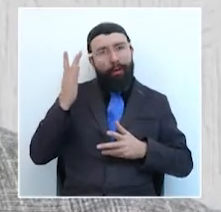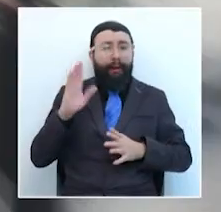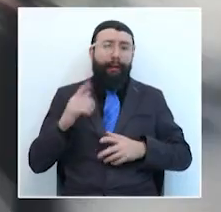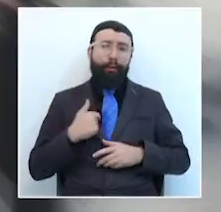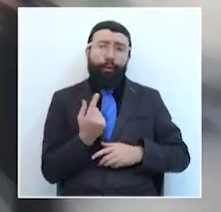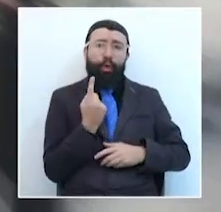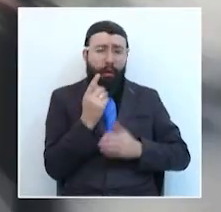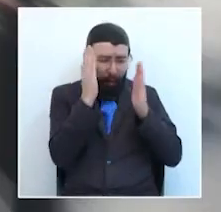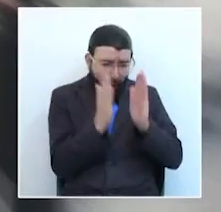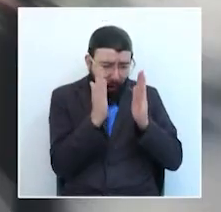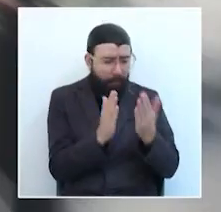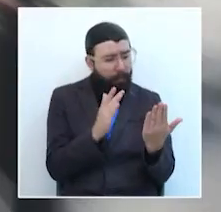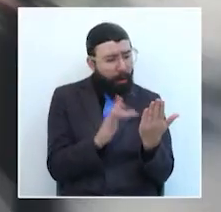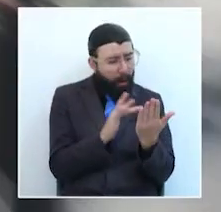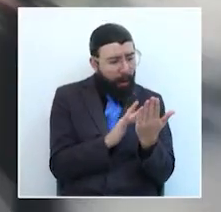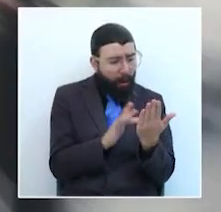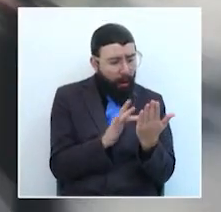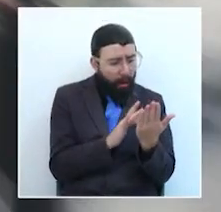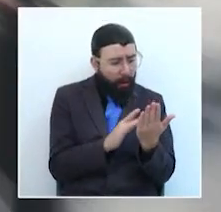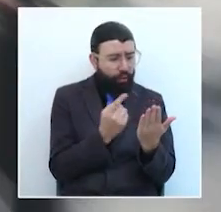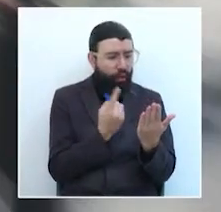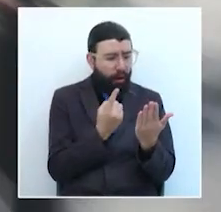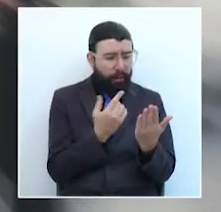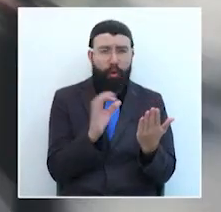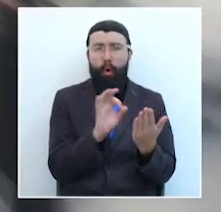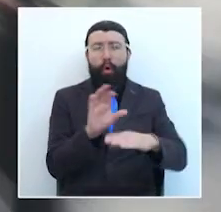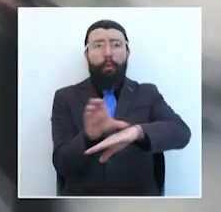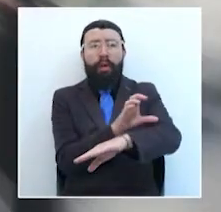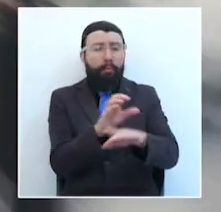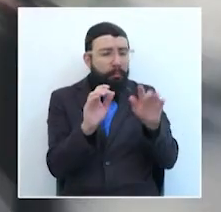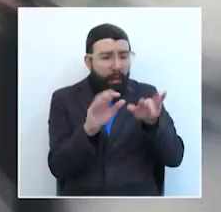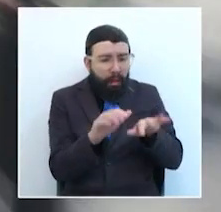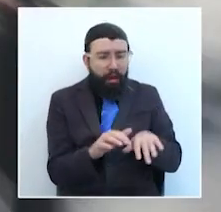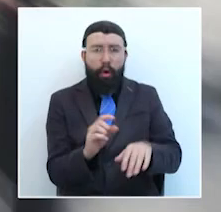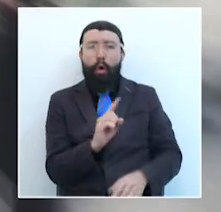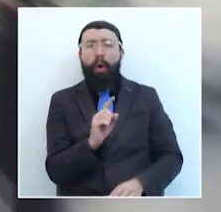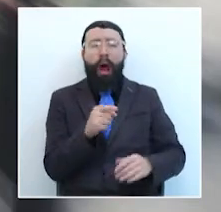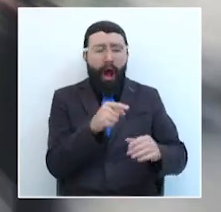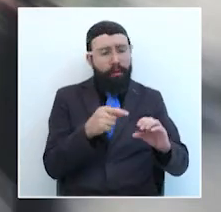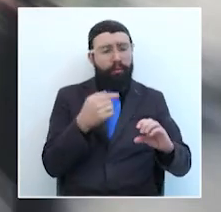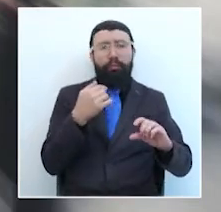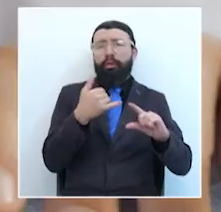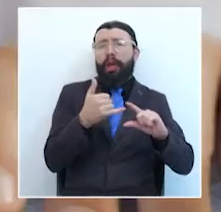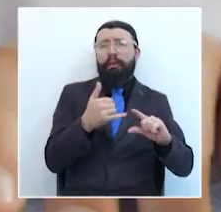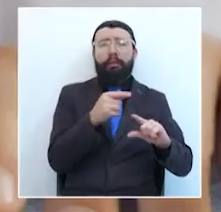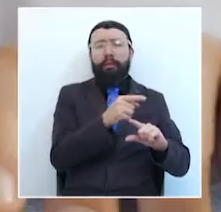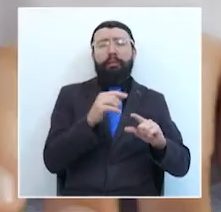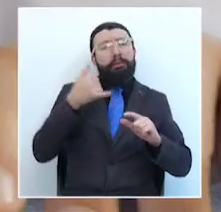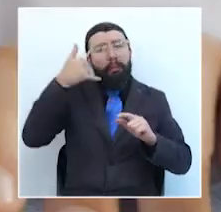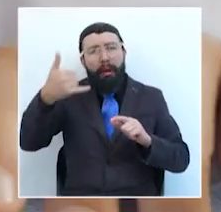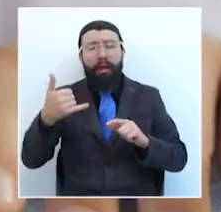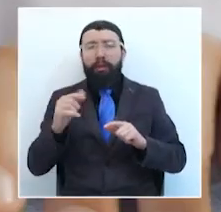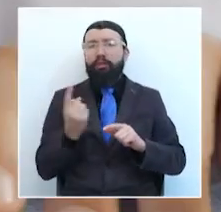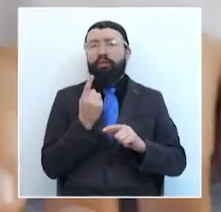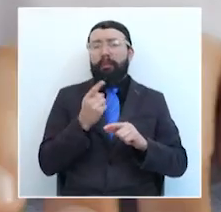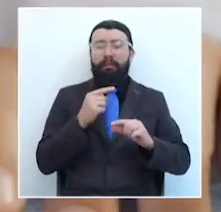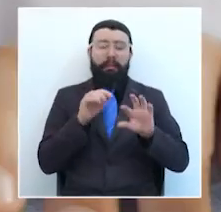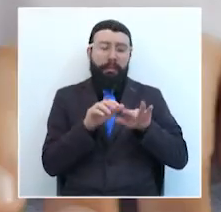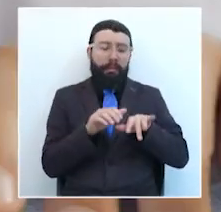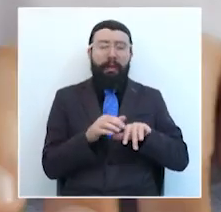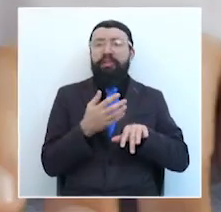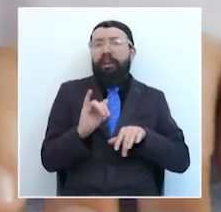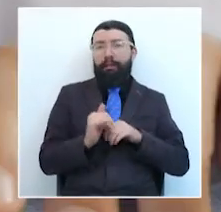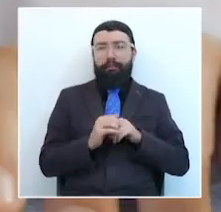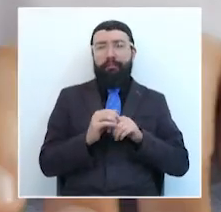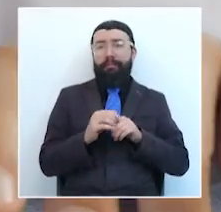acostumbrando a los hijos a que nos comunicamos por el whatsapp o por medio de una llamado solamente por texto es una fobia una